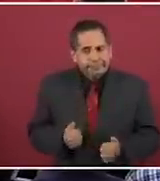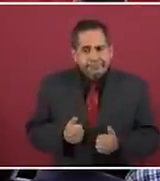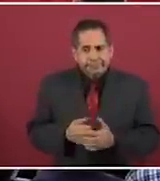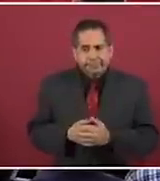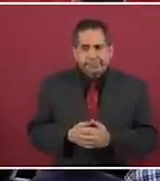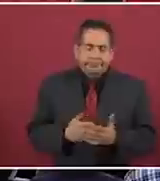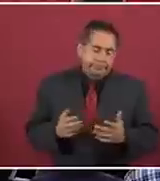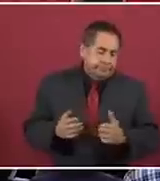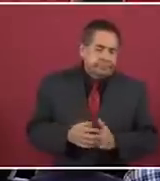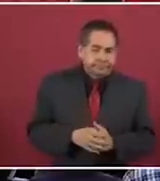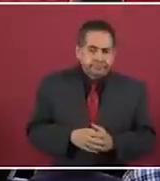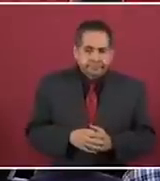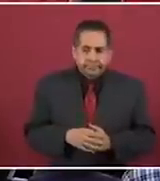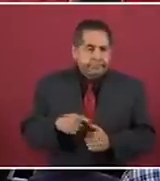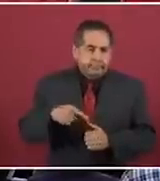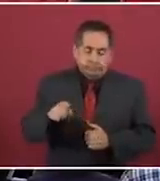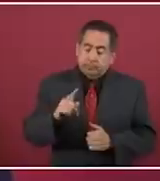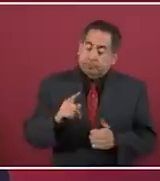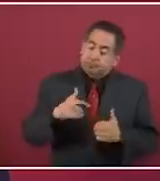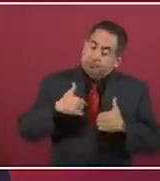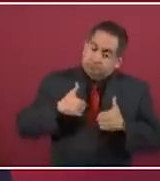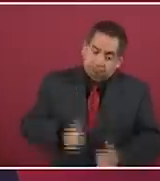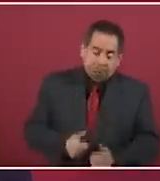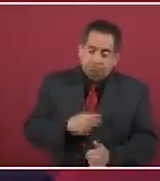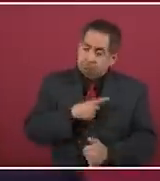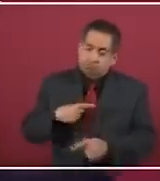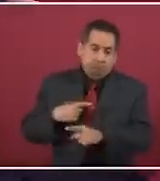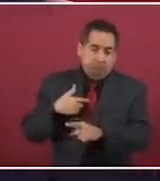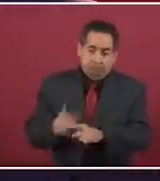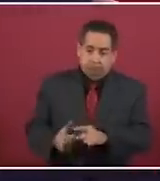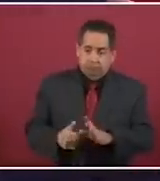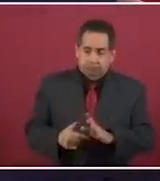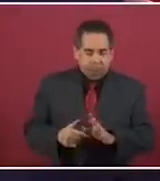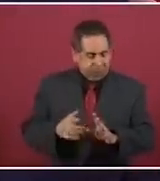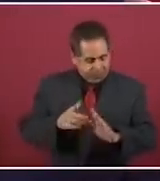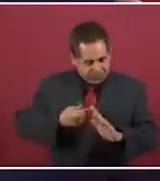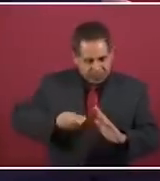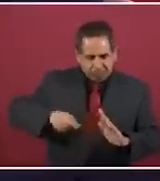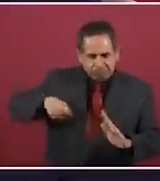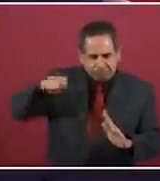pero van a terminar entendiéndolo. Me canso ganso.